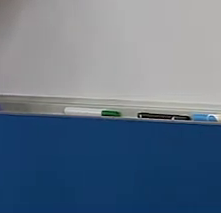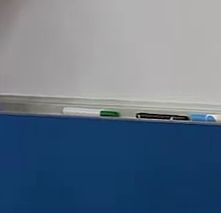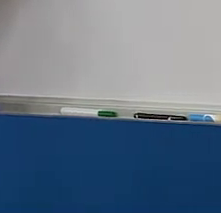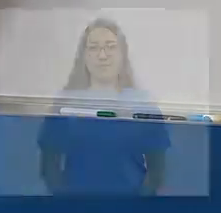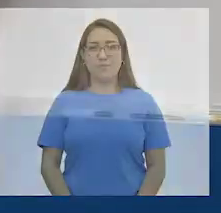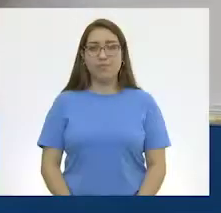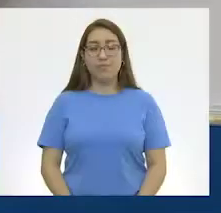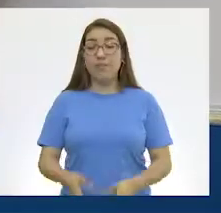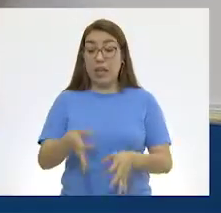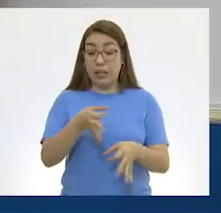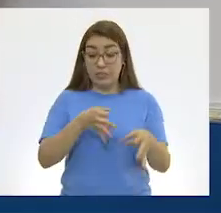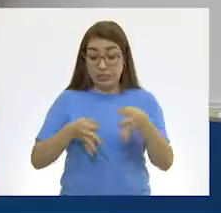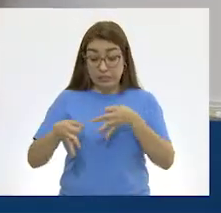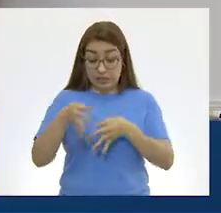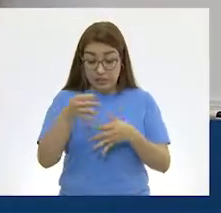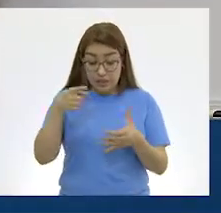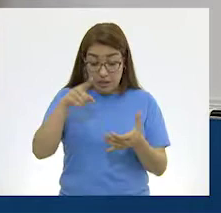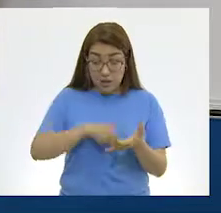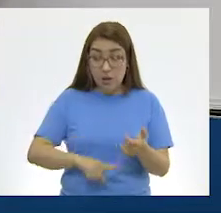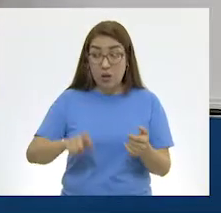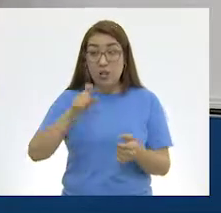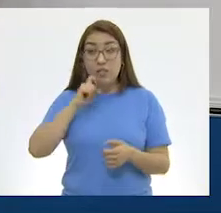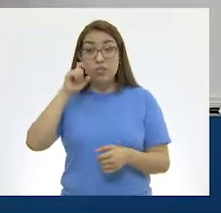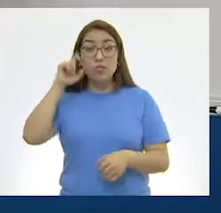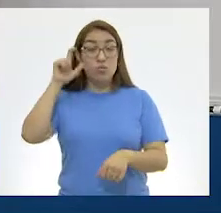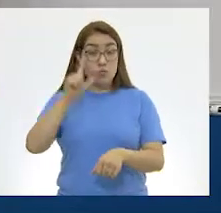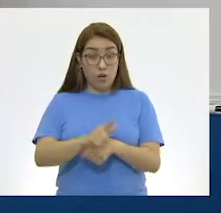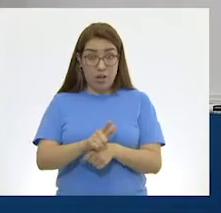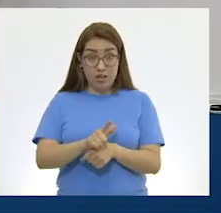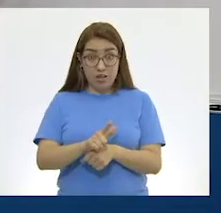De las células sexuales